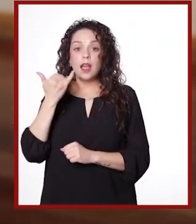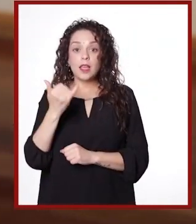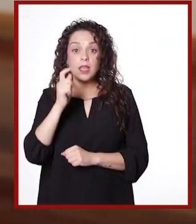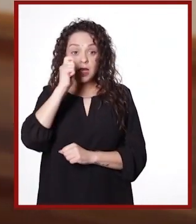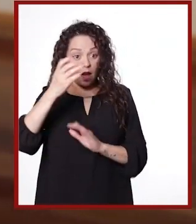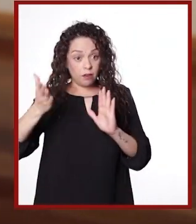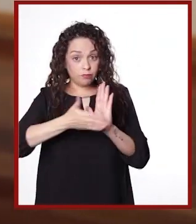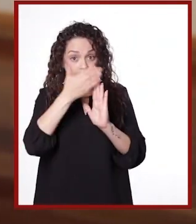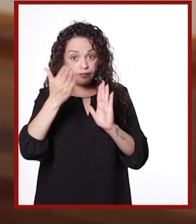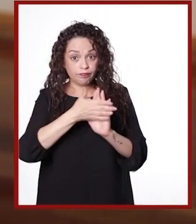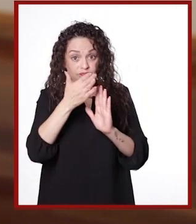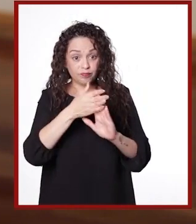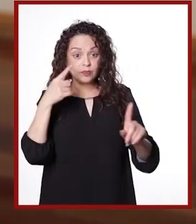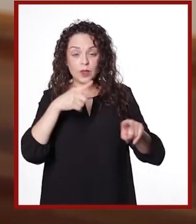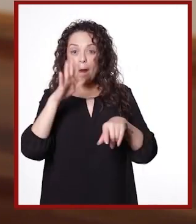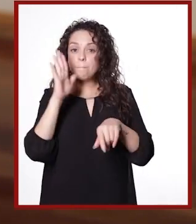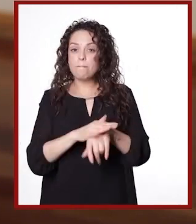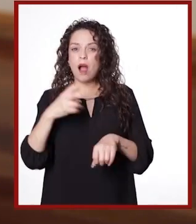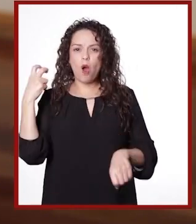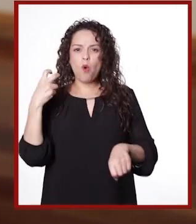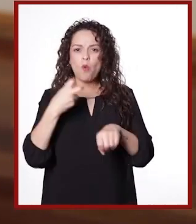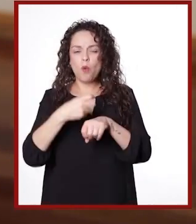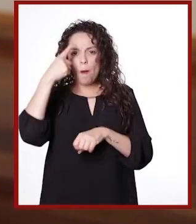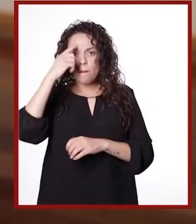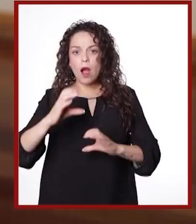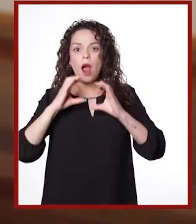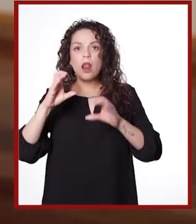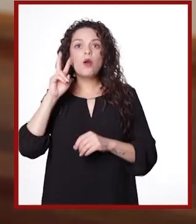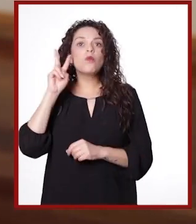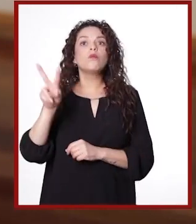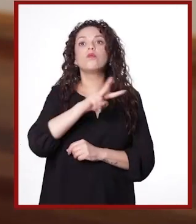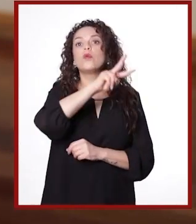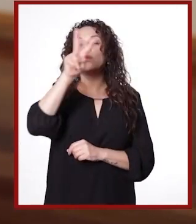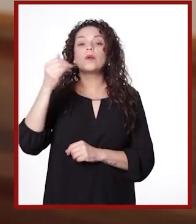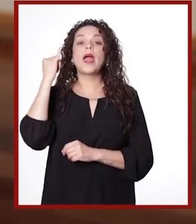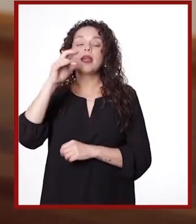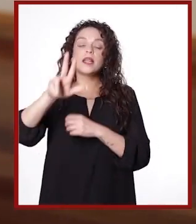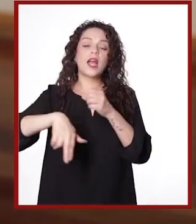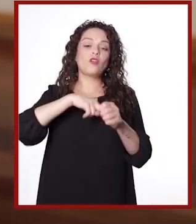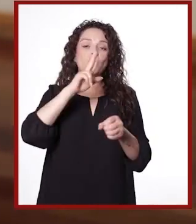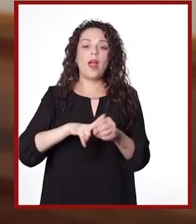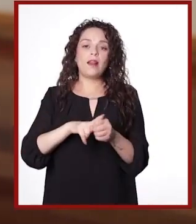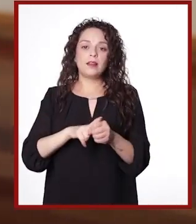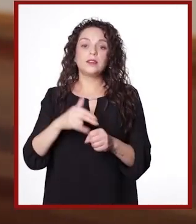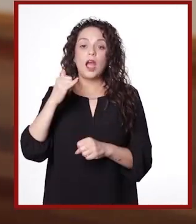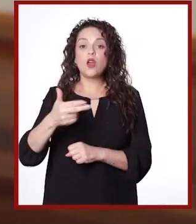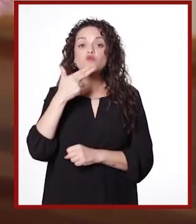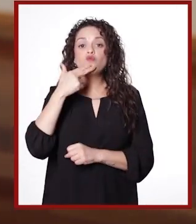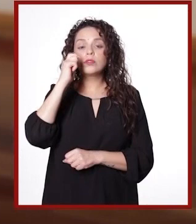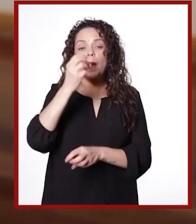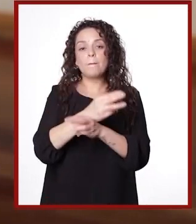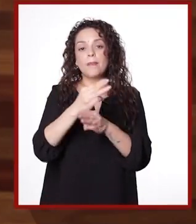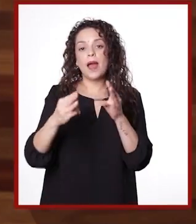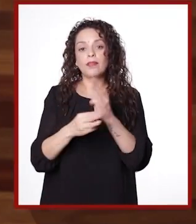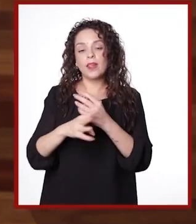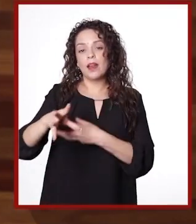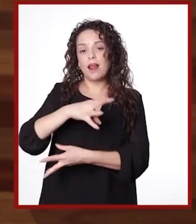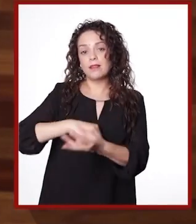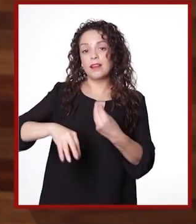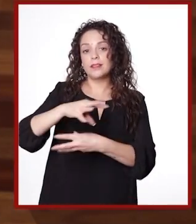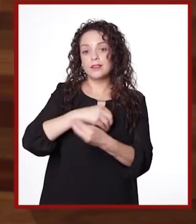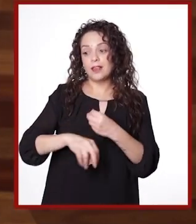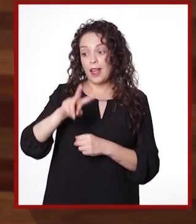su construcción sean de los más estrictos al cuidar el paisaje y la naturaleza, y que utilicen materiales reciclables. Me